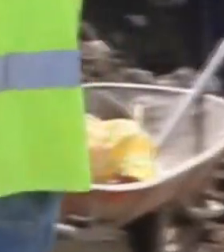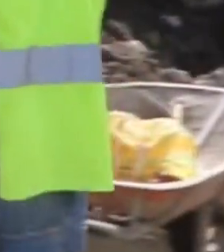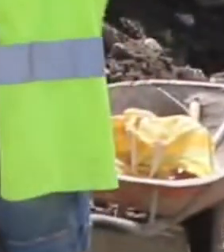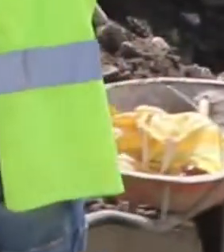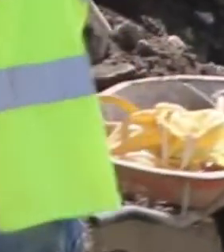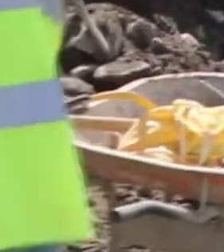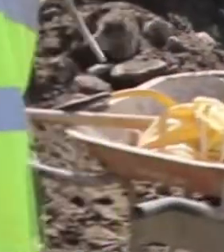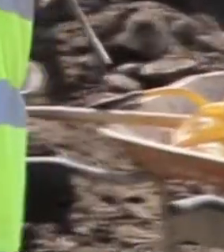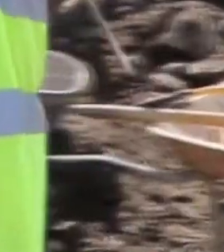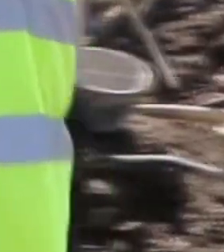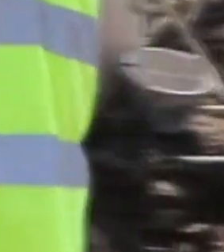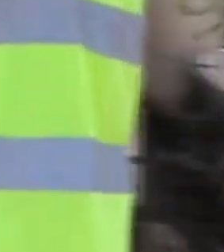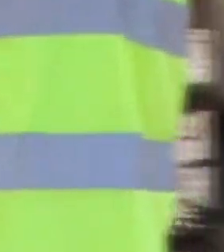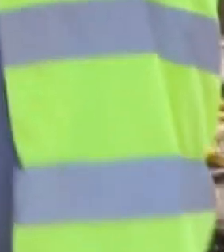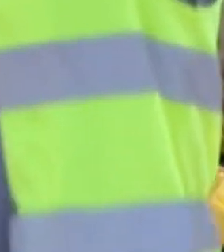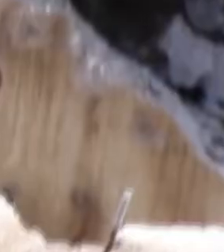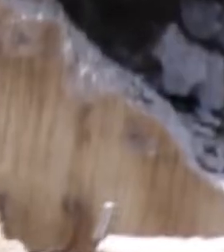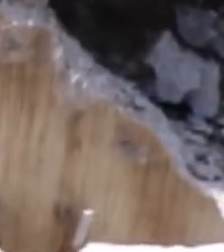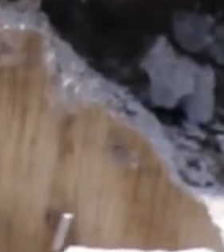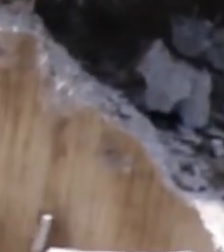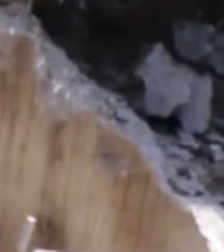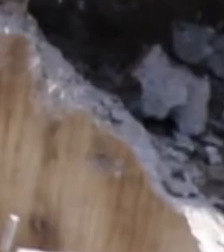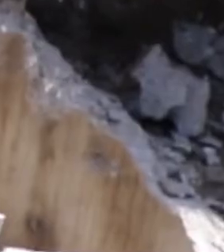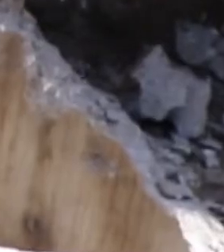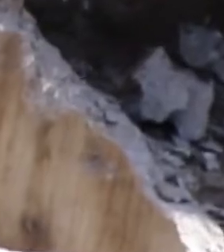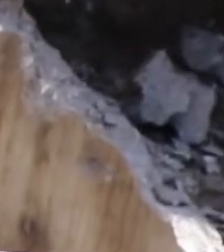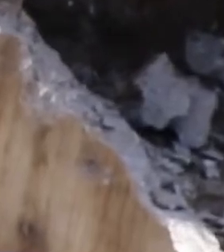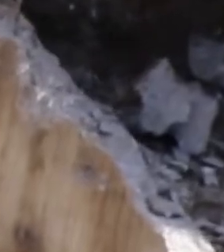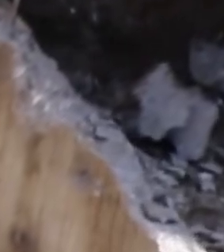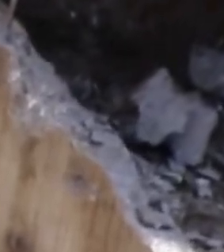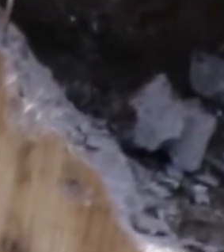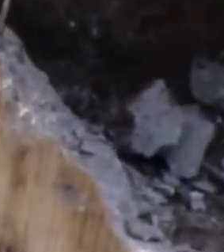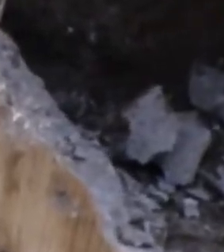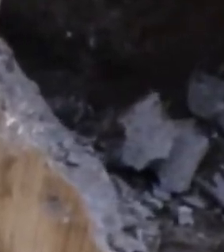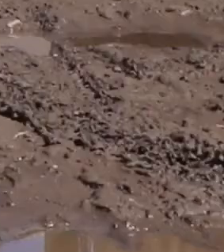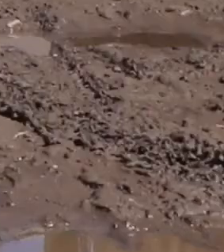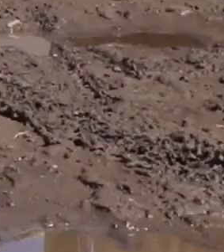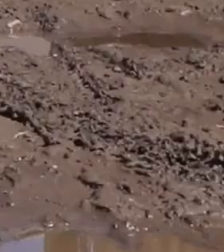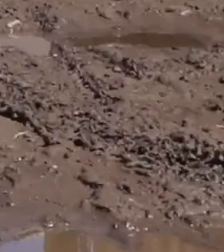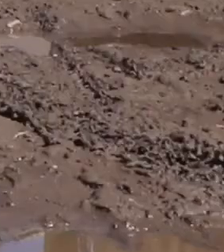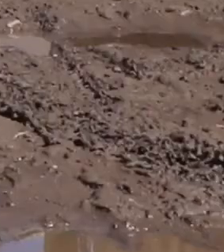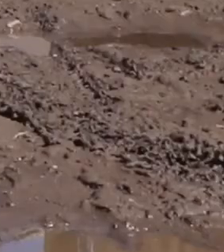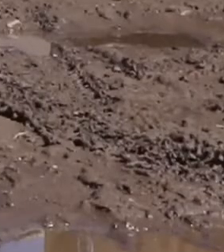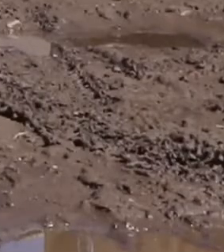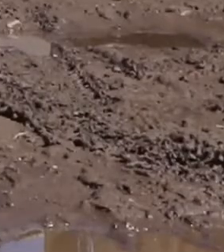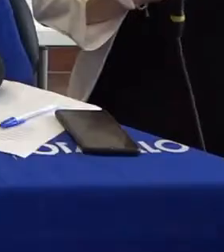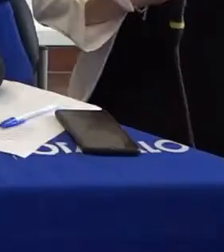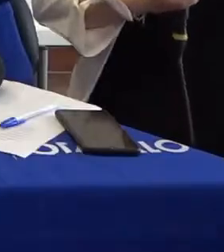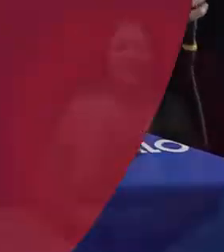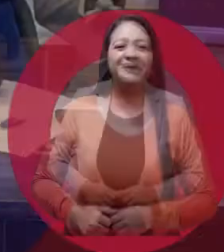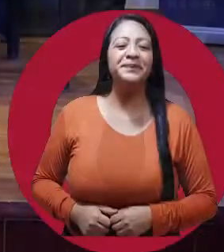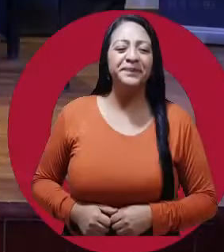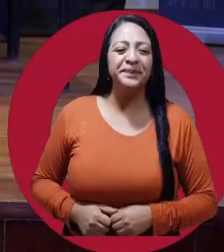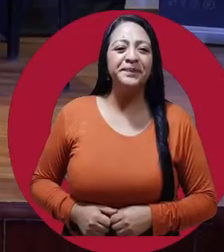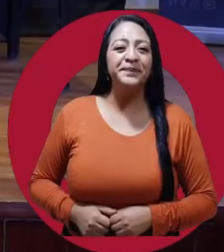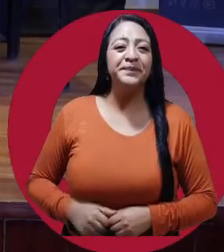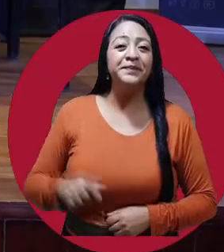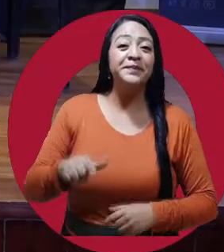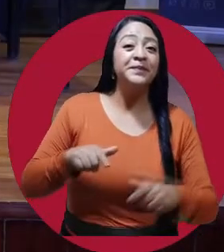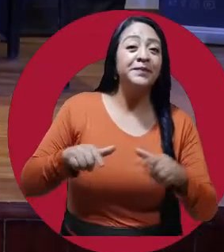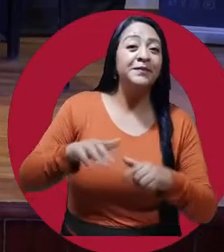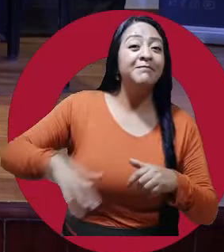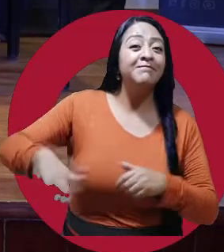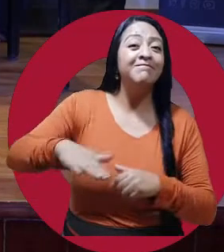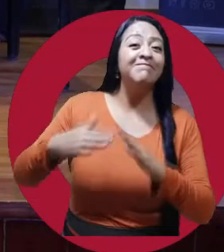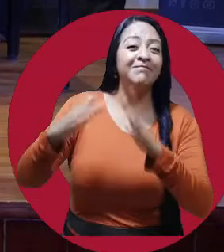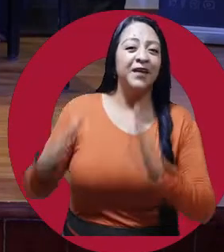Rikungapak, Mirirka, Kaikunawanga, Yanda, Aliachingapak, Shina, Runakunapak, Aliñanda, Charichun, Rura y Mikan. El Centro